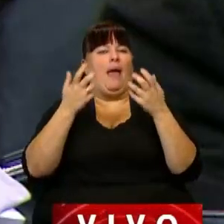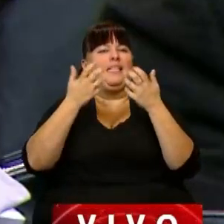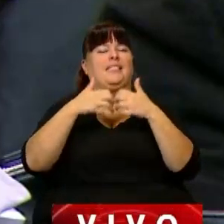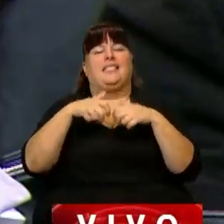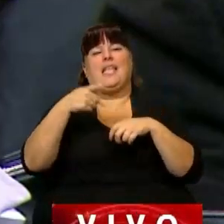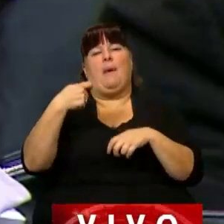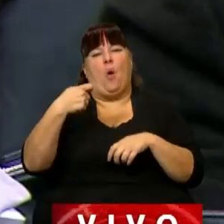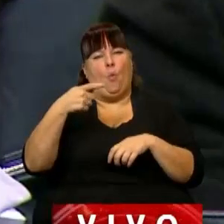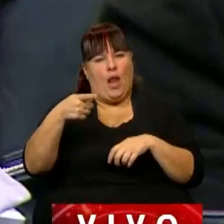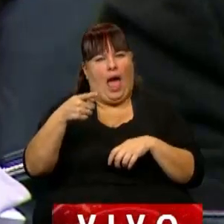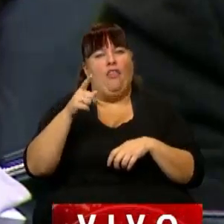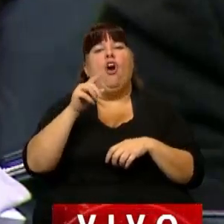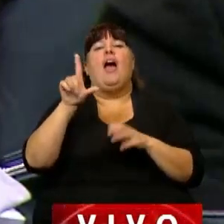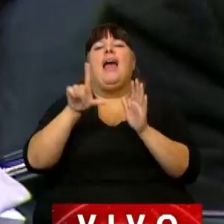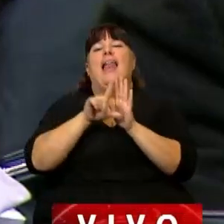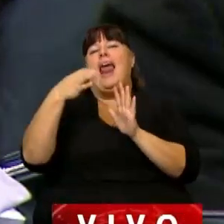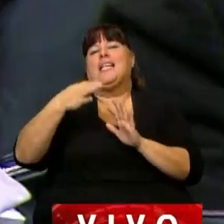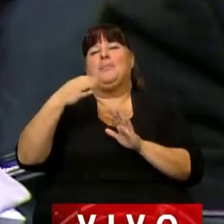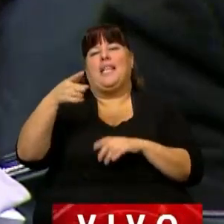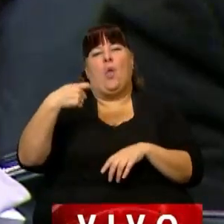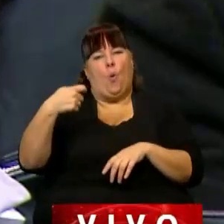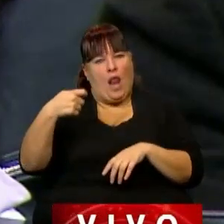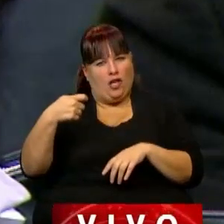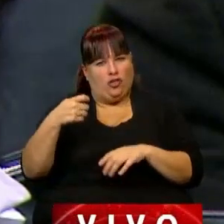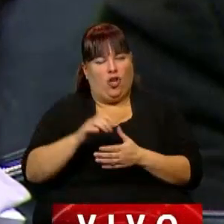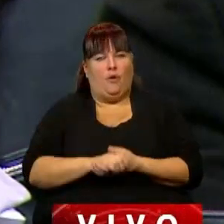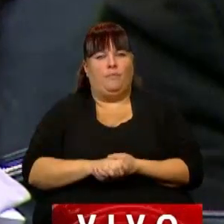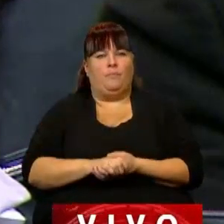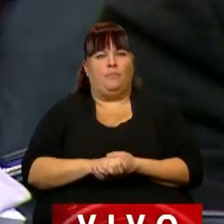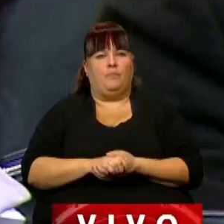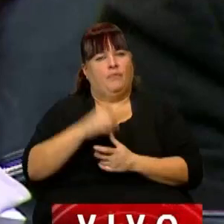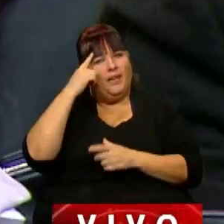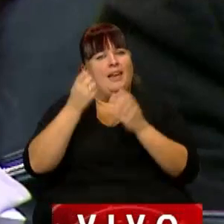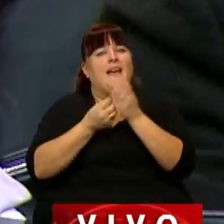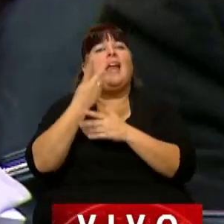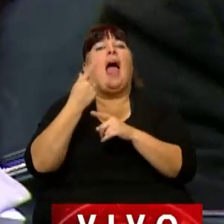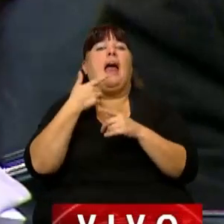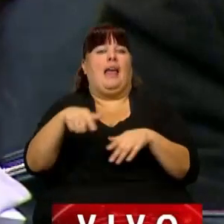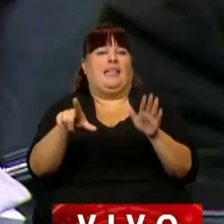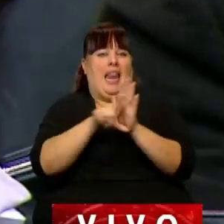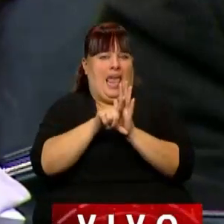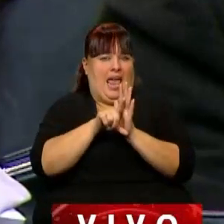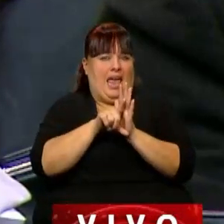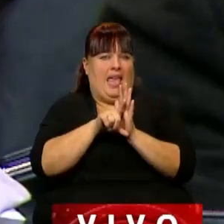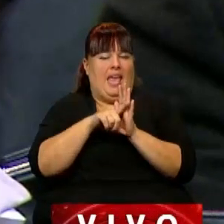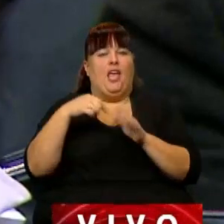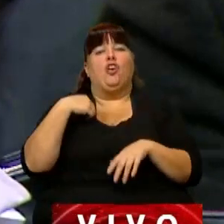sistema previsional y el régimen especial que se crea por medio de esta ley. Yo creo